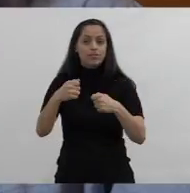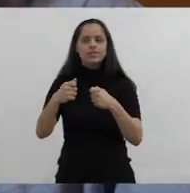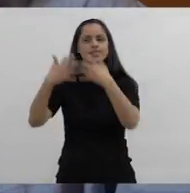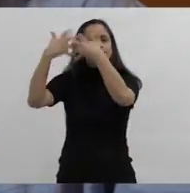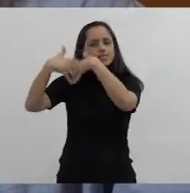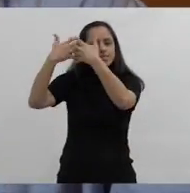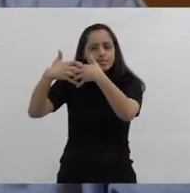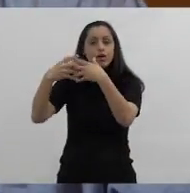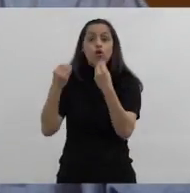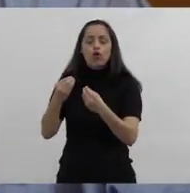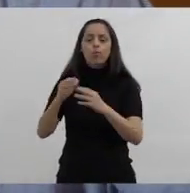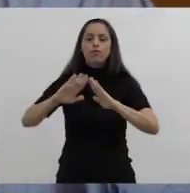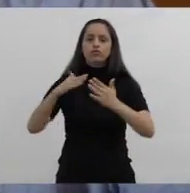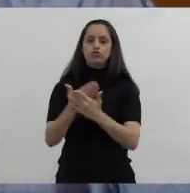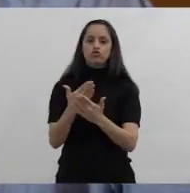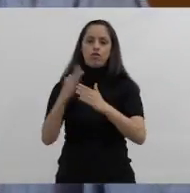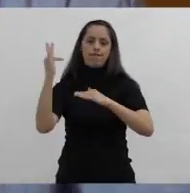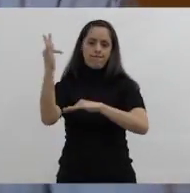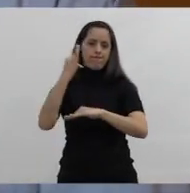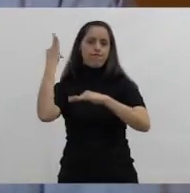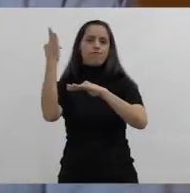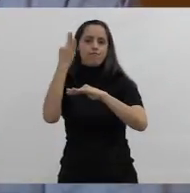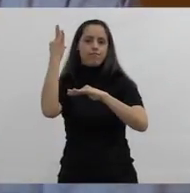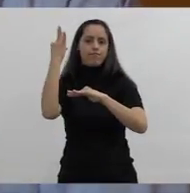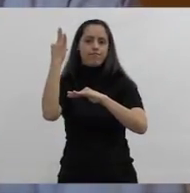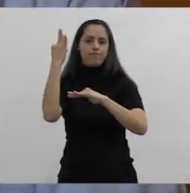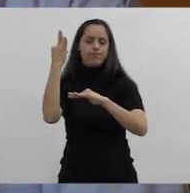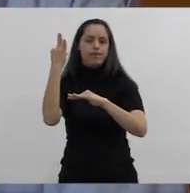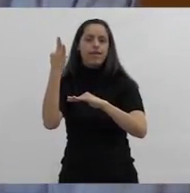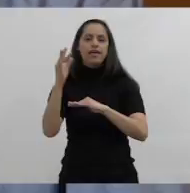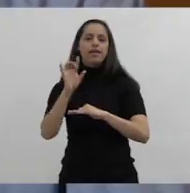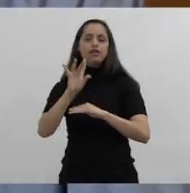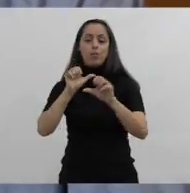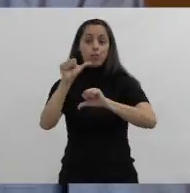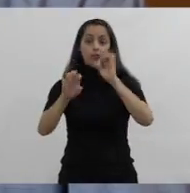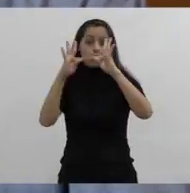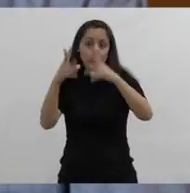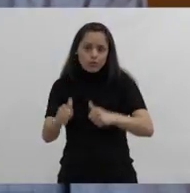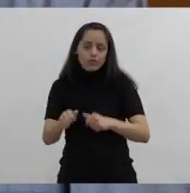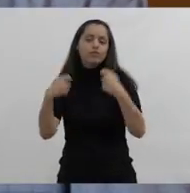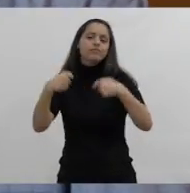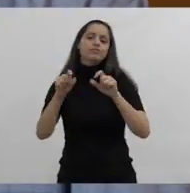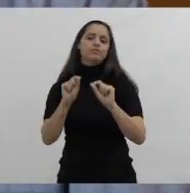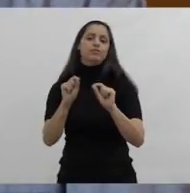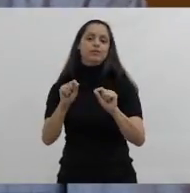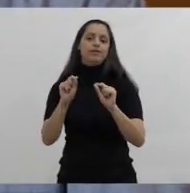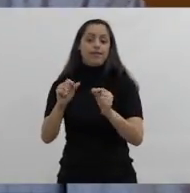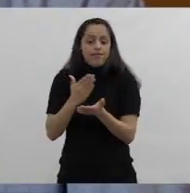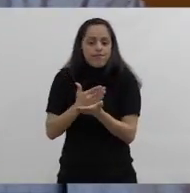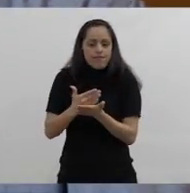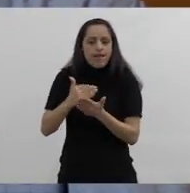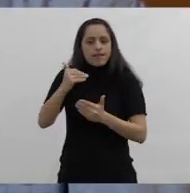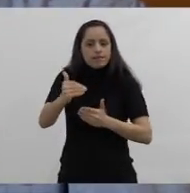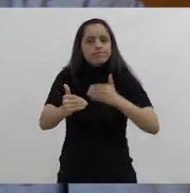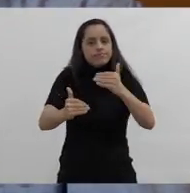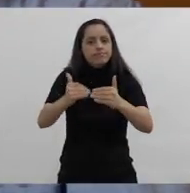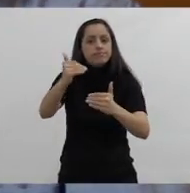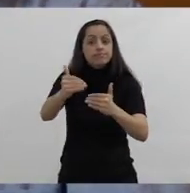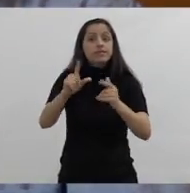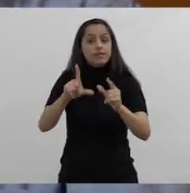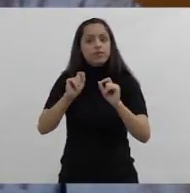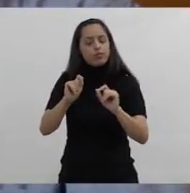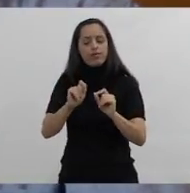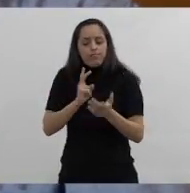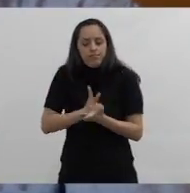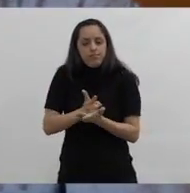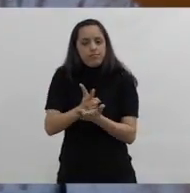sistema secundario, que apunta más que nada a lo que es la escuela formal, con lo cual lo que no hace demasiado cambio en esto. Sí, lo que tiene